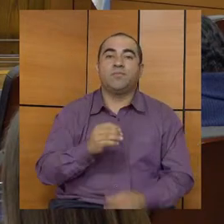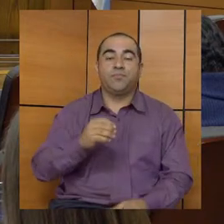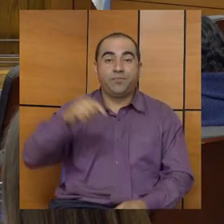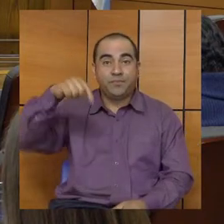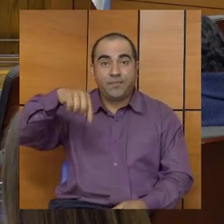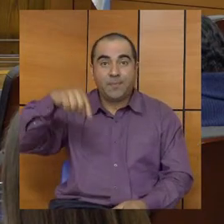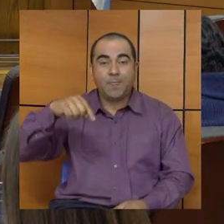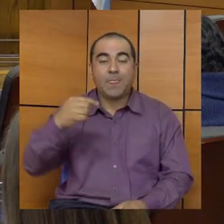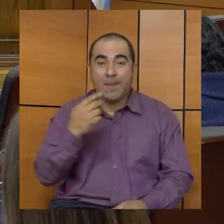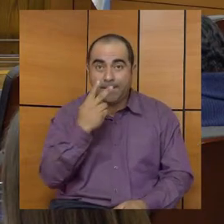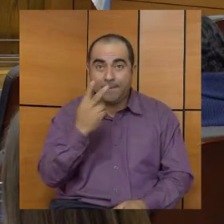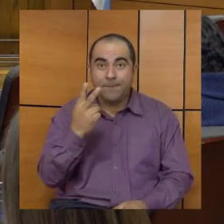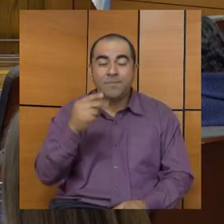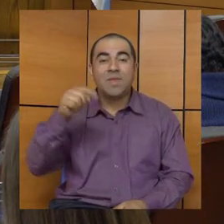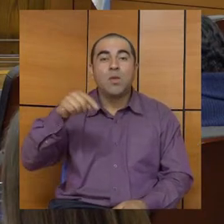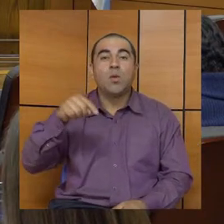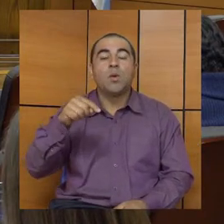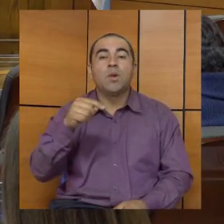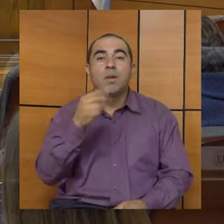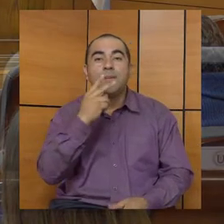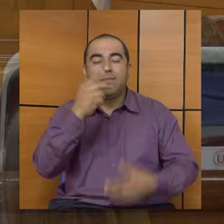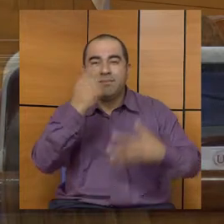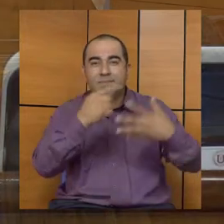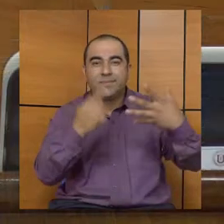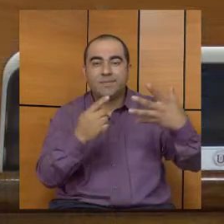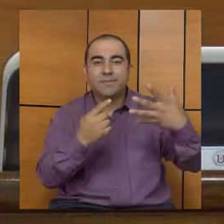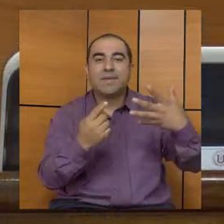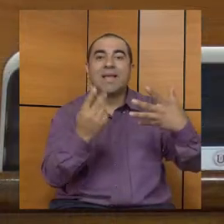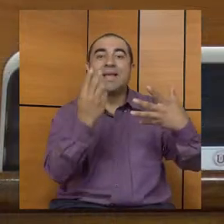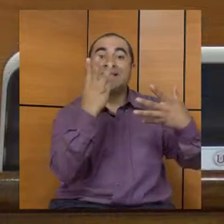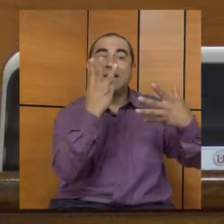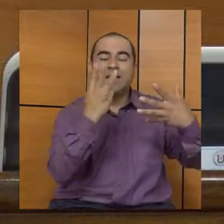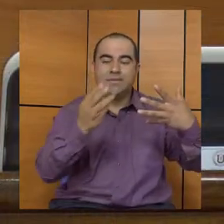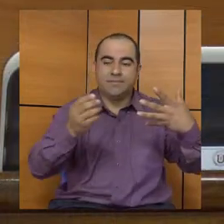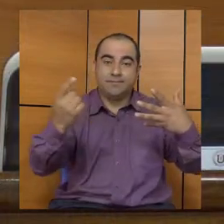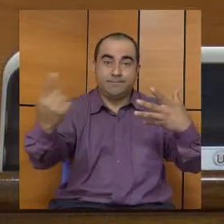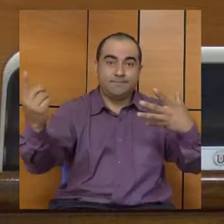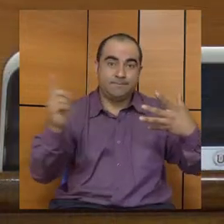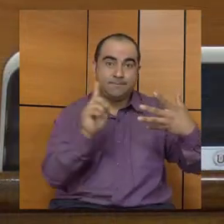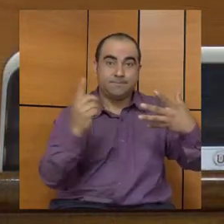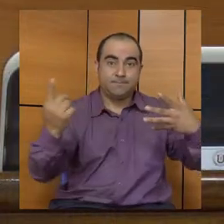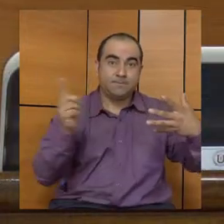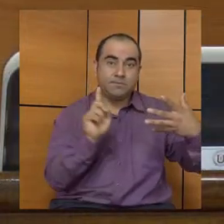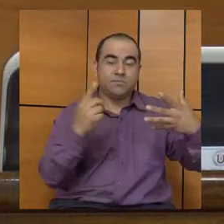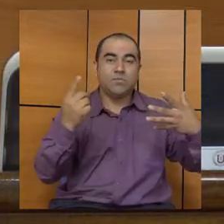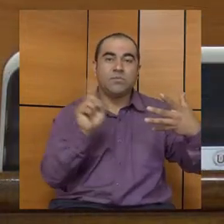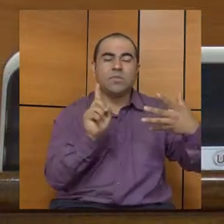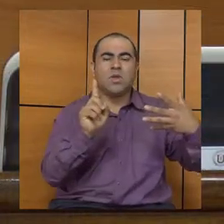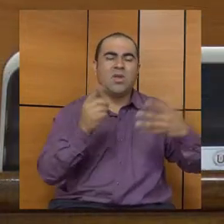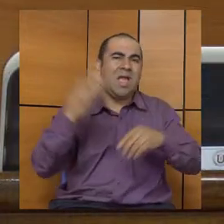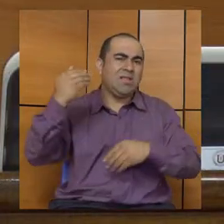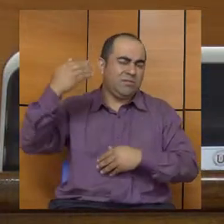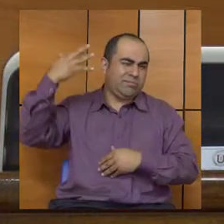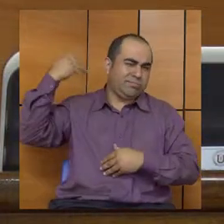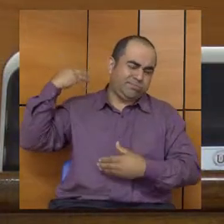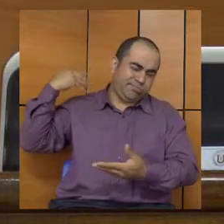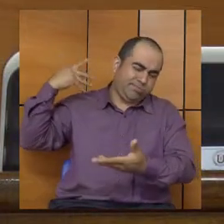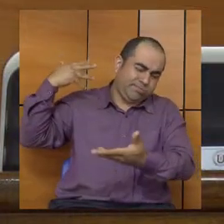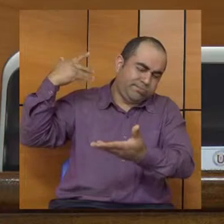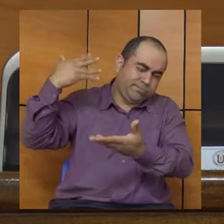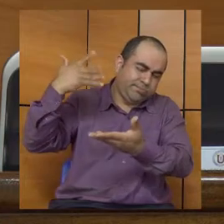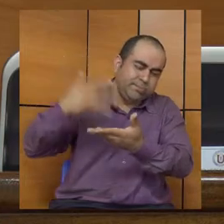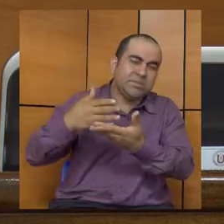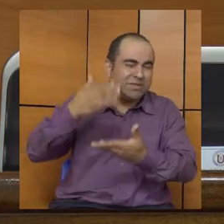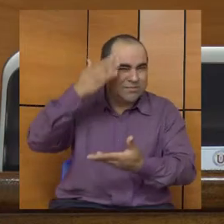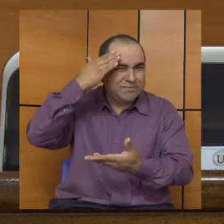este encuentro, hoy contaremos con las ponencias de tres expositores, cada uno con una destacada trayectoria y experiencia en su área